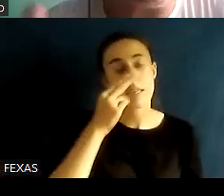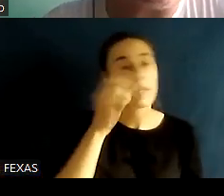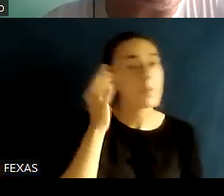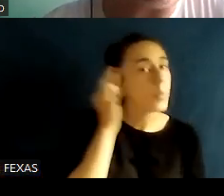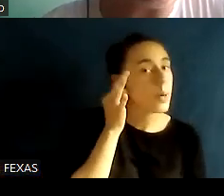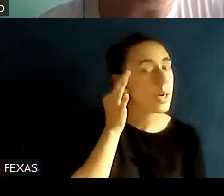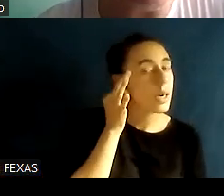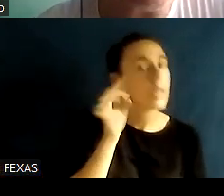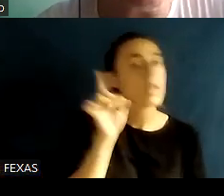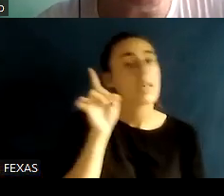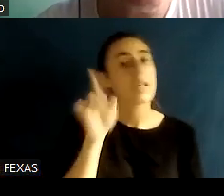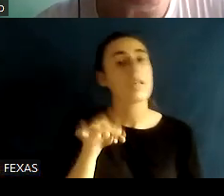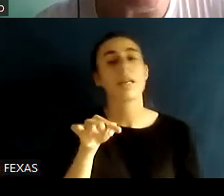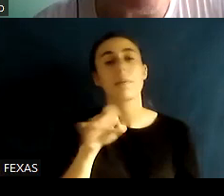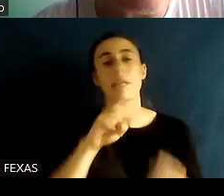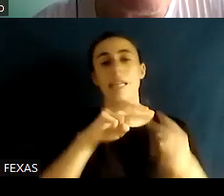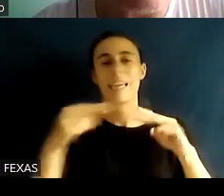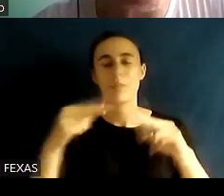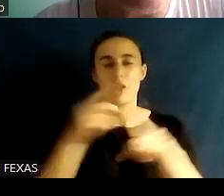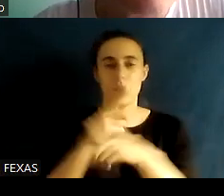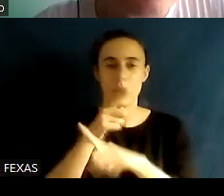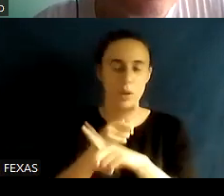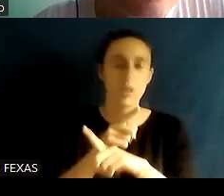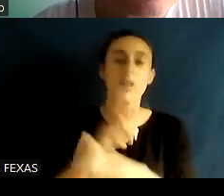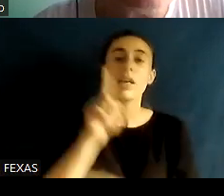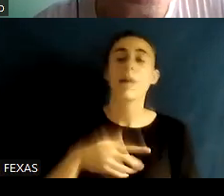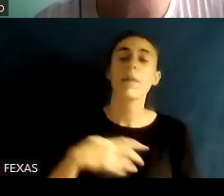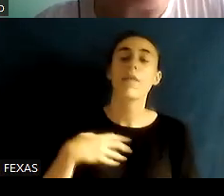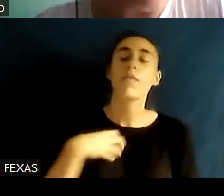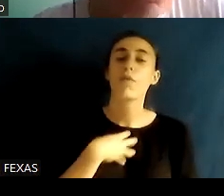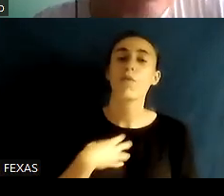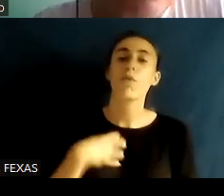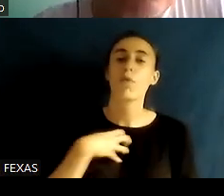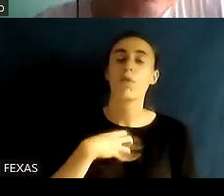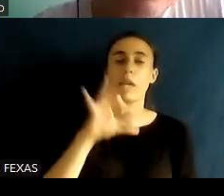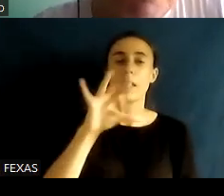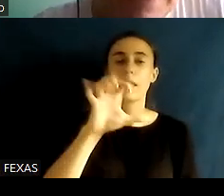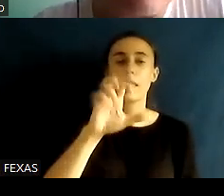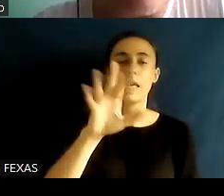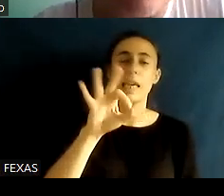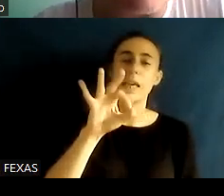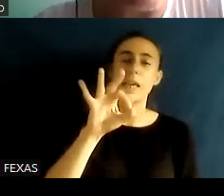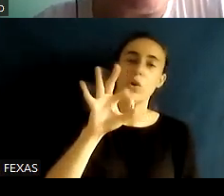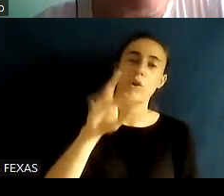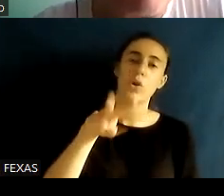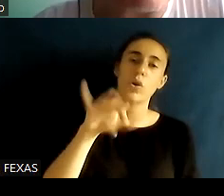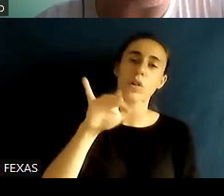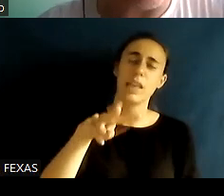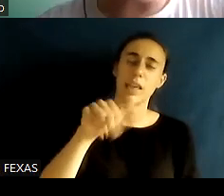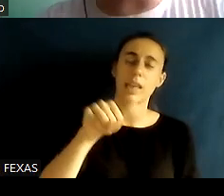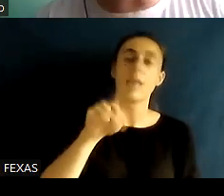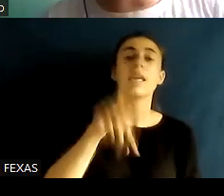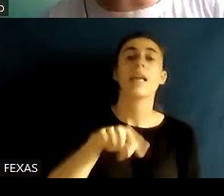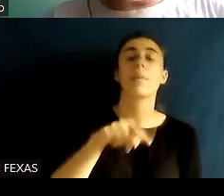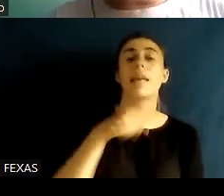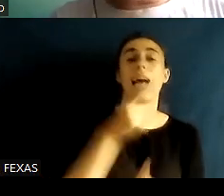también en la transmisión nerviosa y la funcionalidad de la serotonina, pero no solo de la serotonina, también de la noradrenalina y la dopamina. Sí